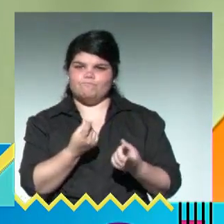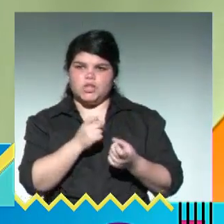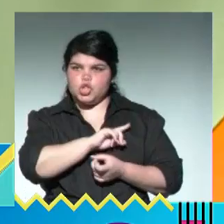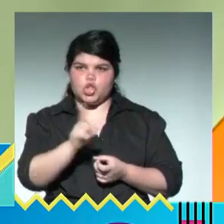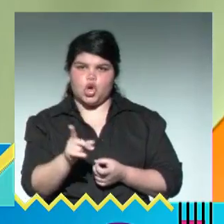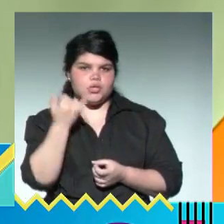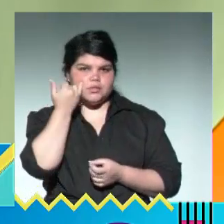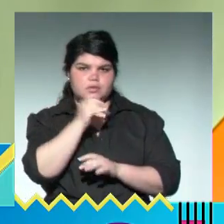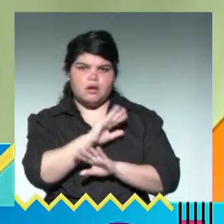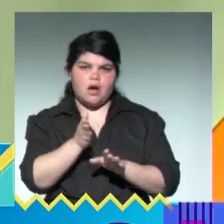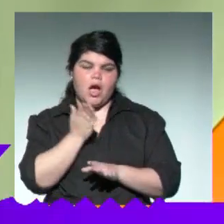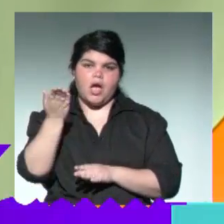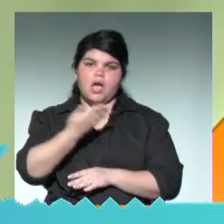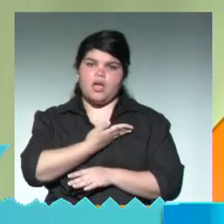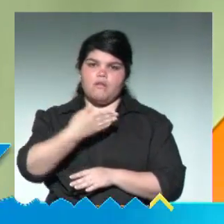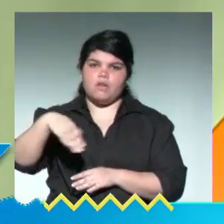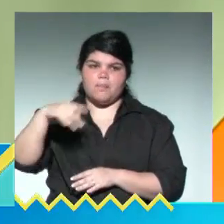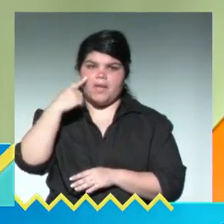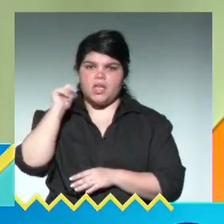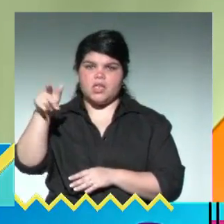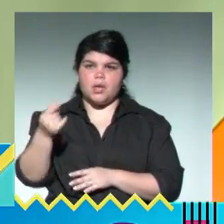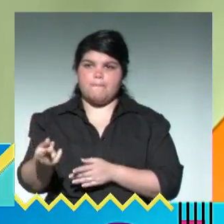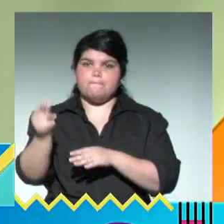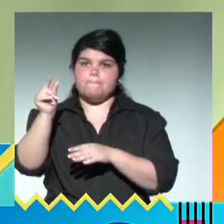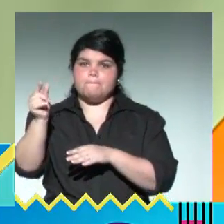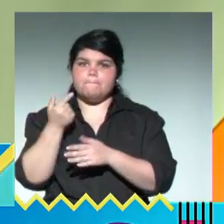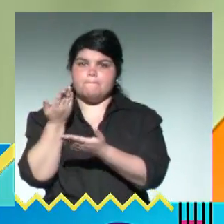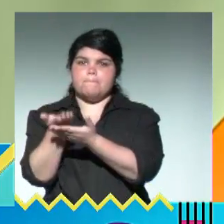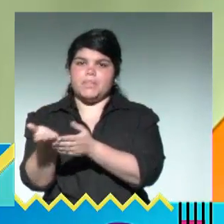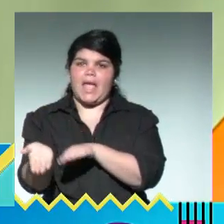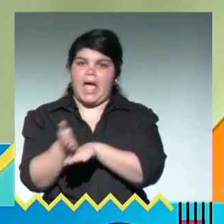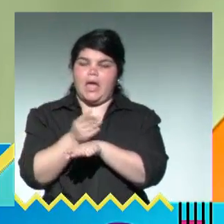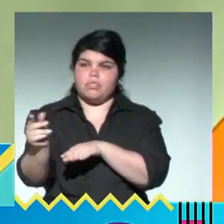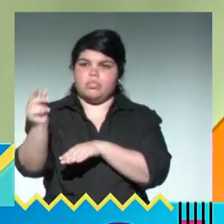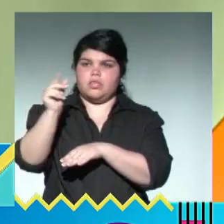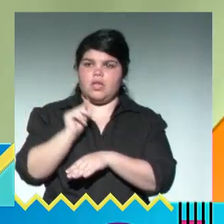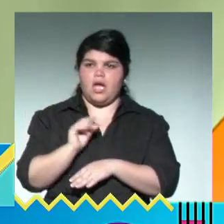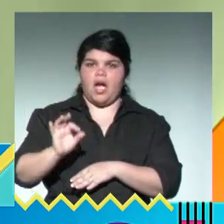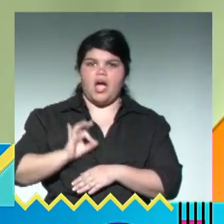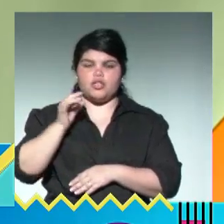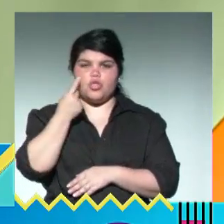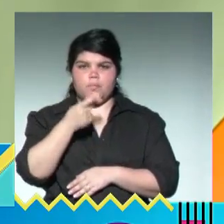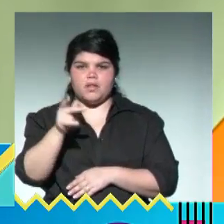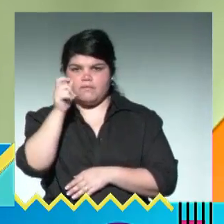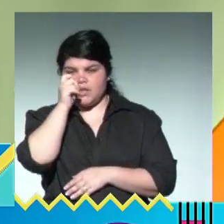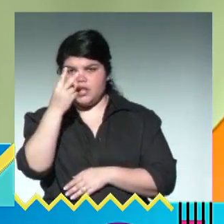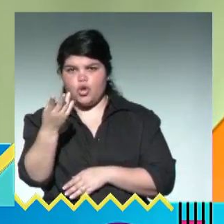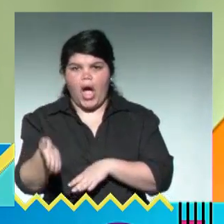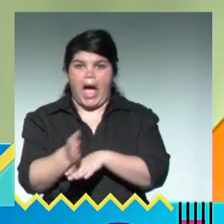que ya le pidió al fondo y que le pidió que le anticipe de lo que estaba previsto para los años 2021 y 2022. En principio